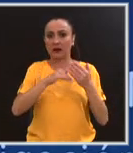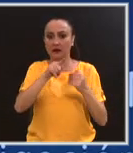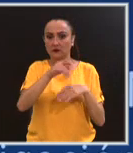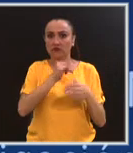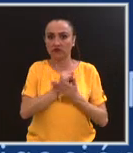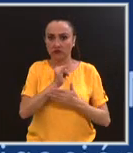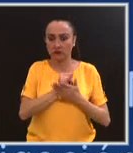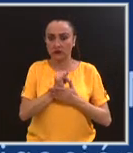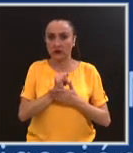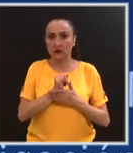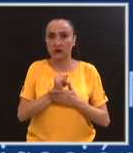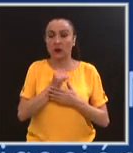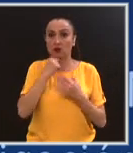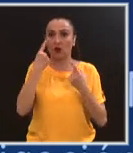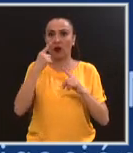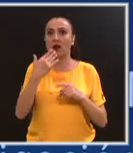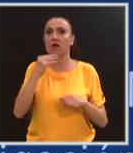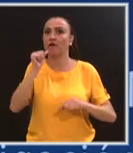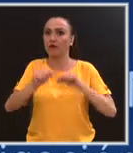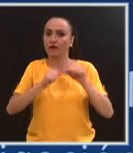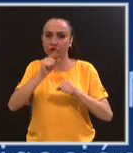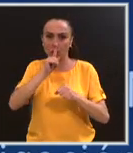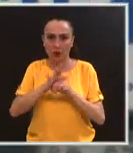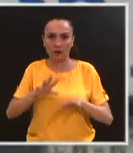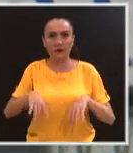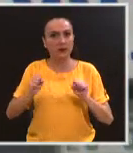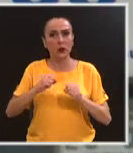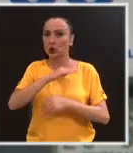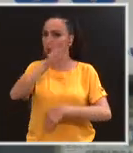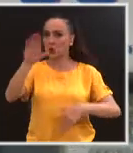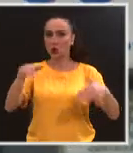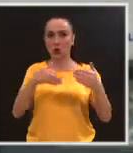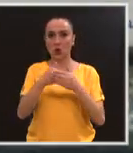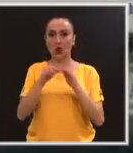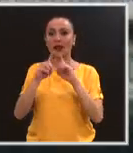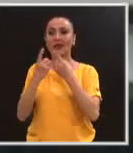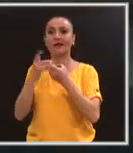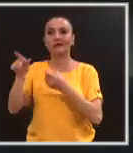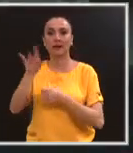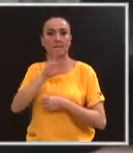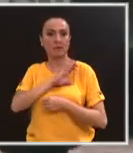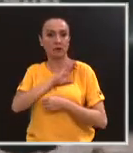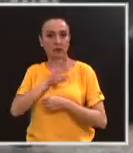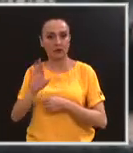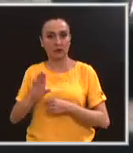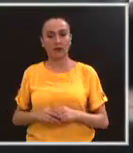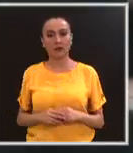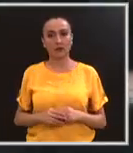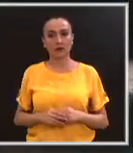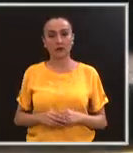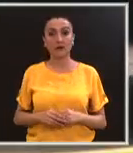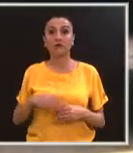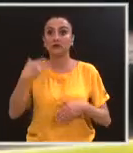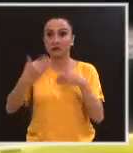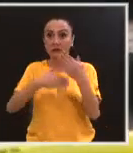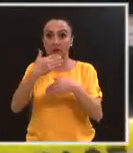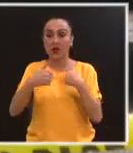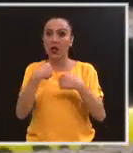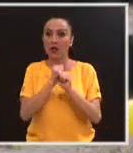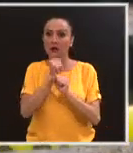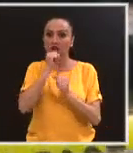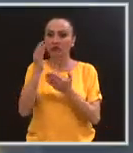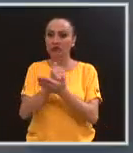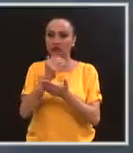investigación ha sido lograda Gracias del esfuerzo y compromiso de toda la delegación Regional de puntarenas durante las diligencias realizaron